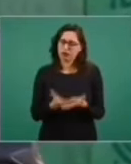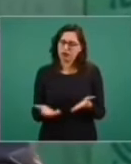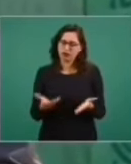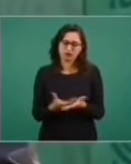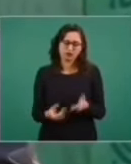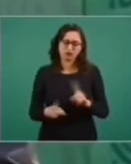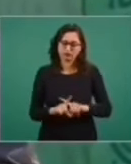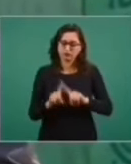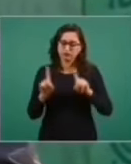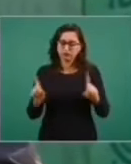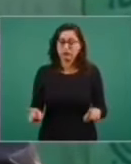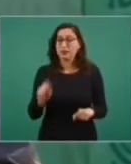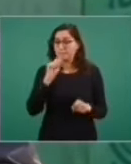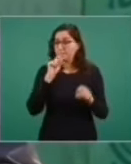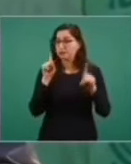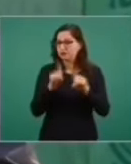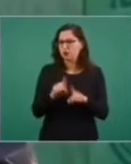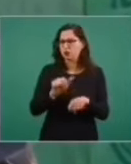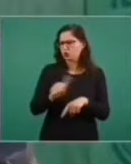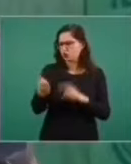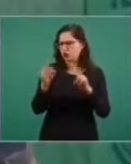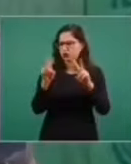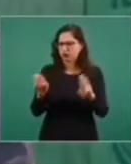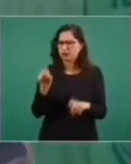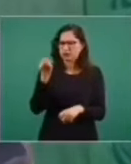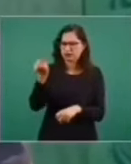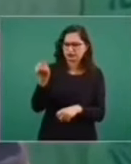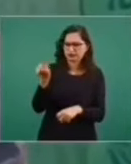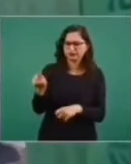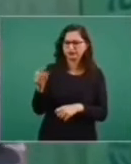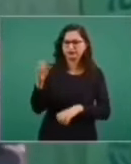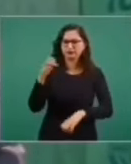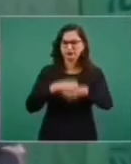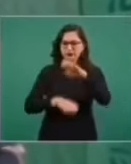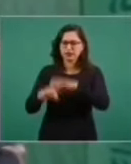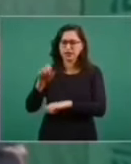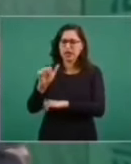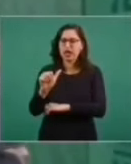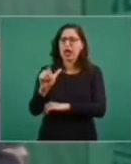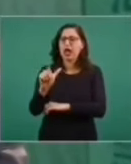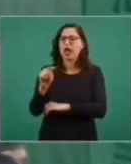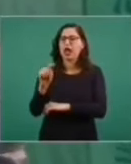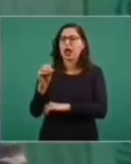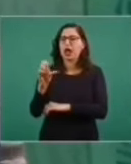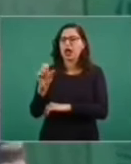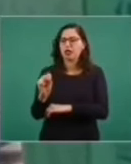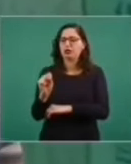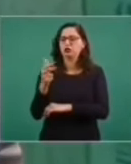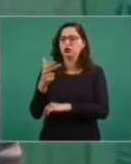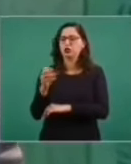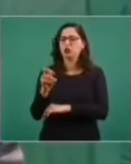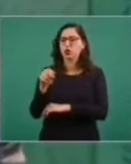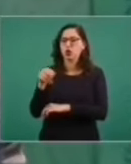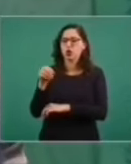interviniéramos para rescatar altos hornos porque en efecto son muchos empleos.